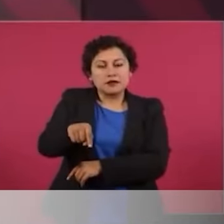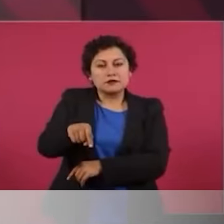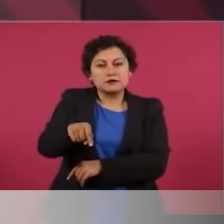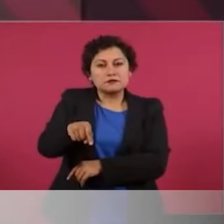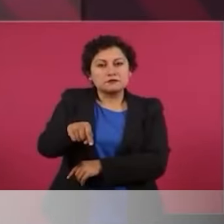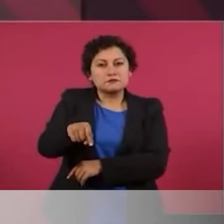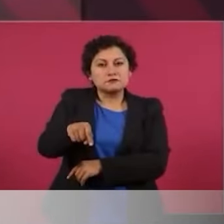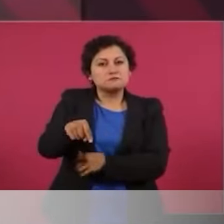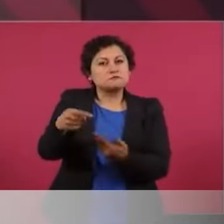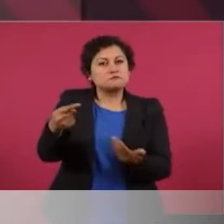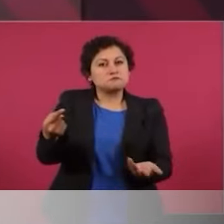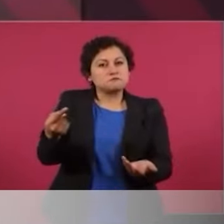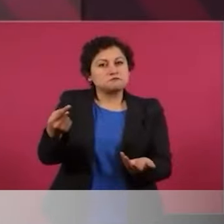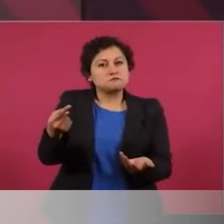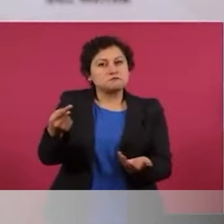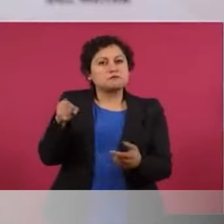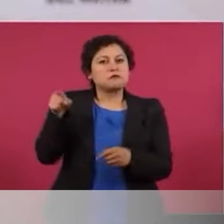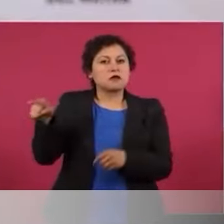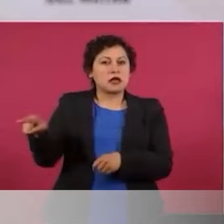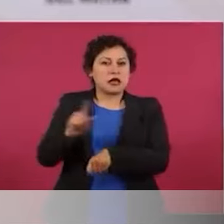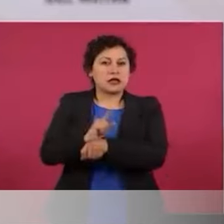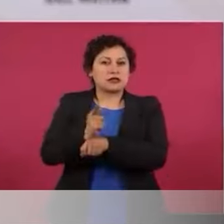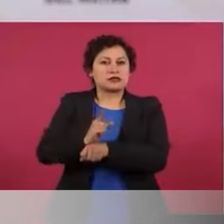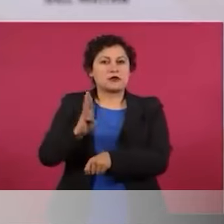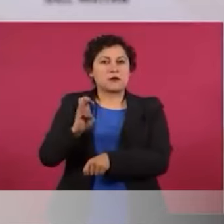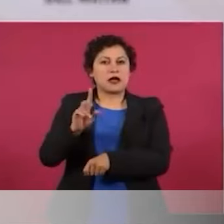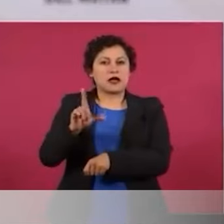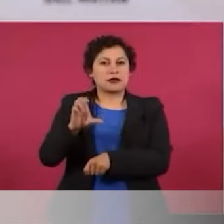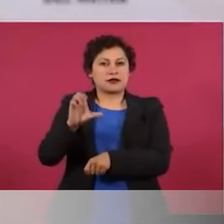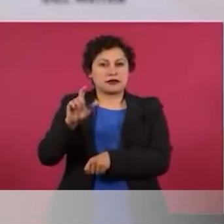a la familia del licenciado